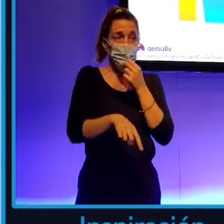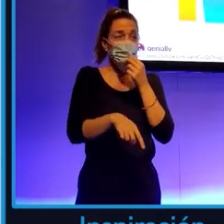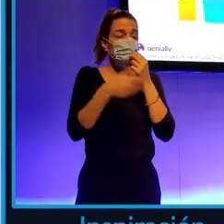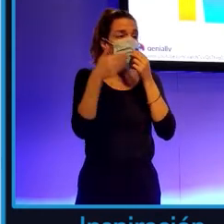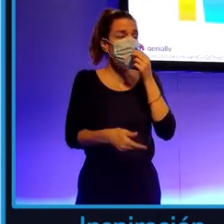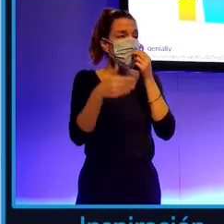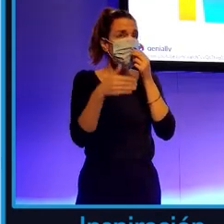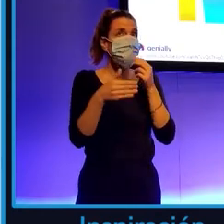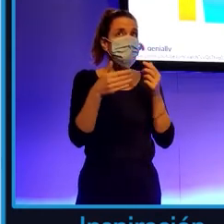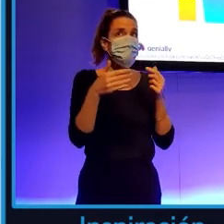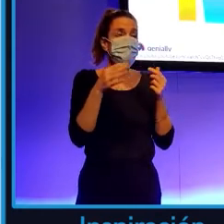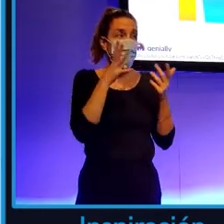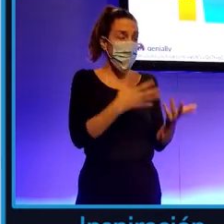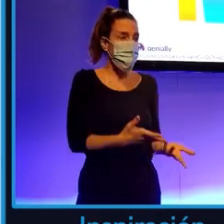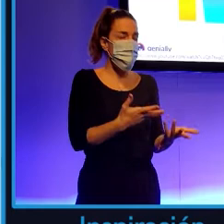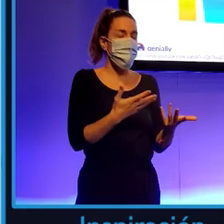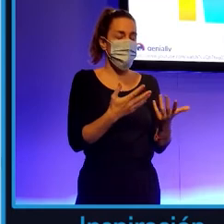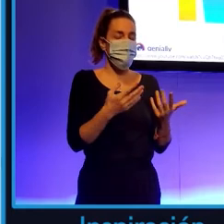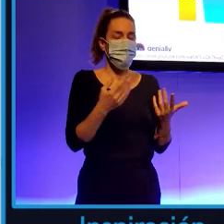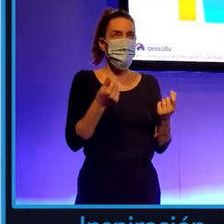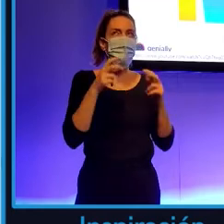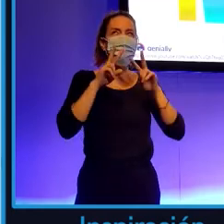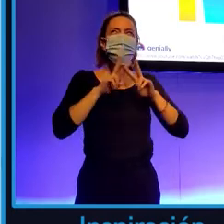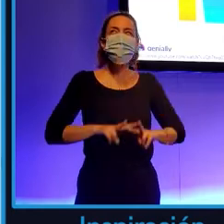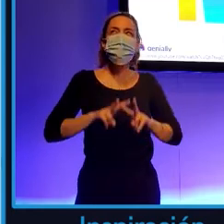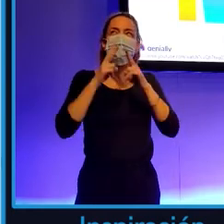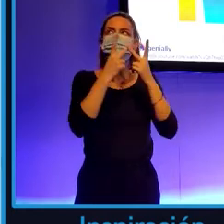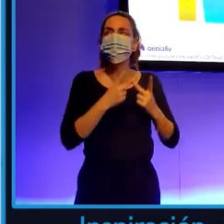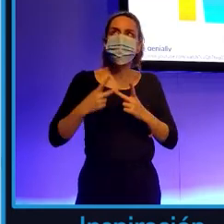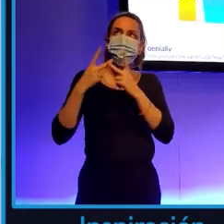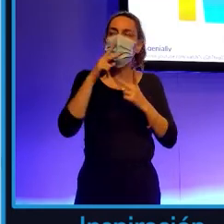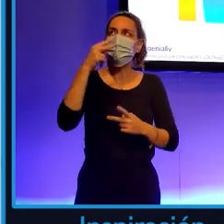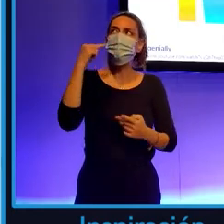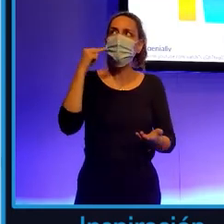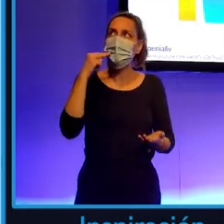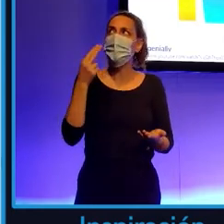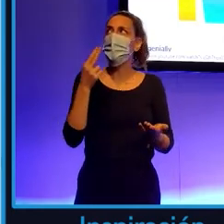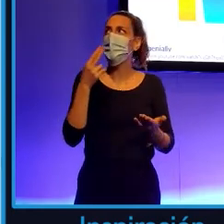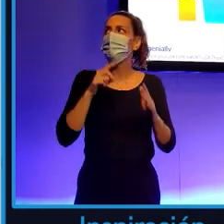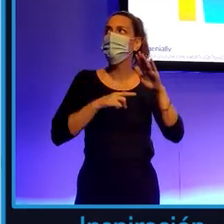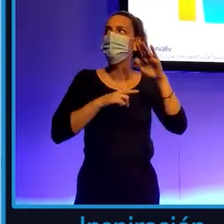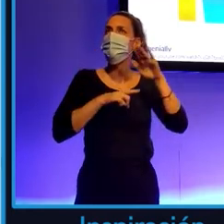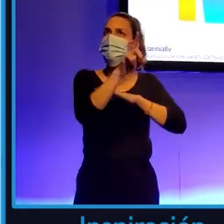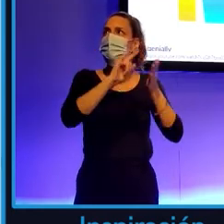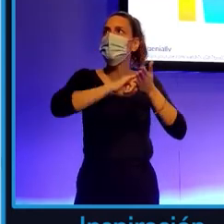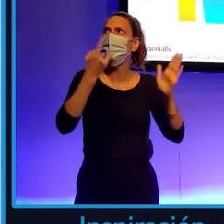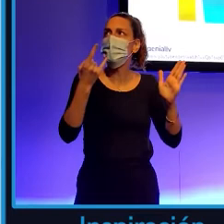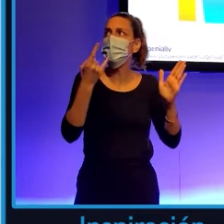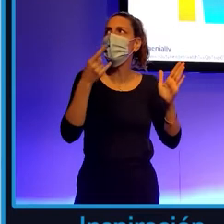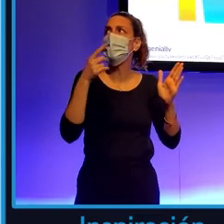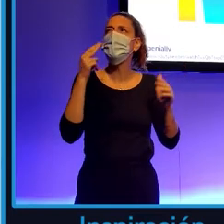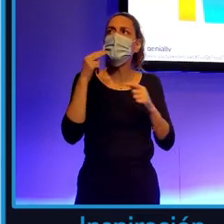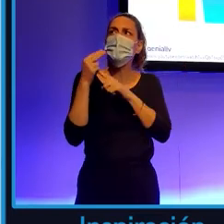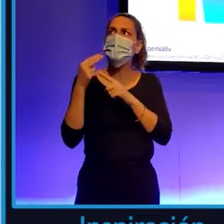es si ese miedo que tenemos hacia ese desarrollo tecnológico y esta innovación es lo podemos evitar de alguna manera